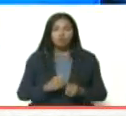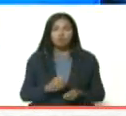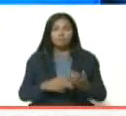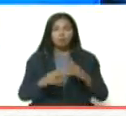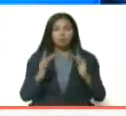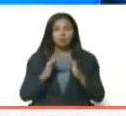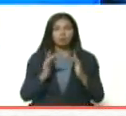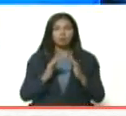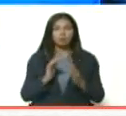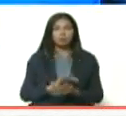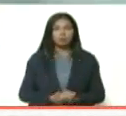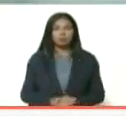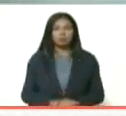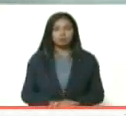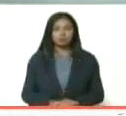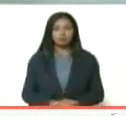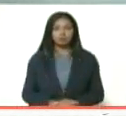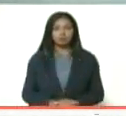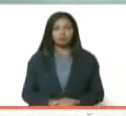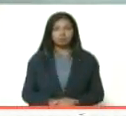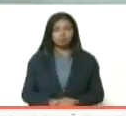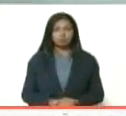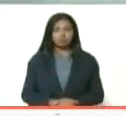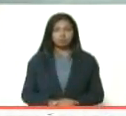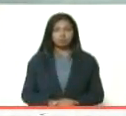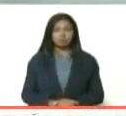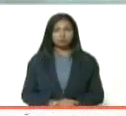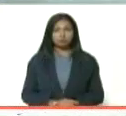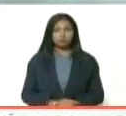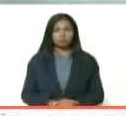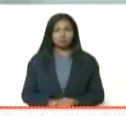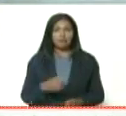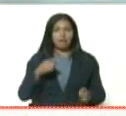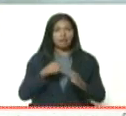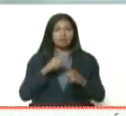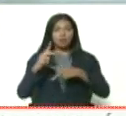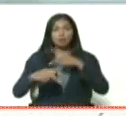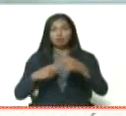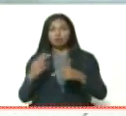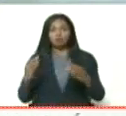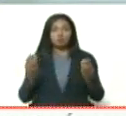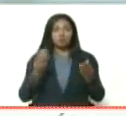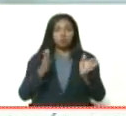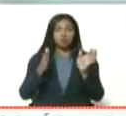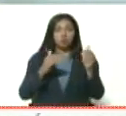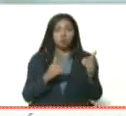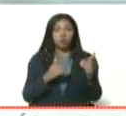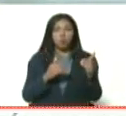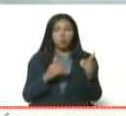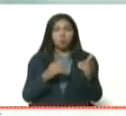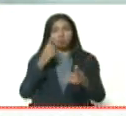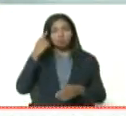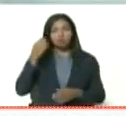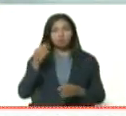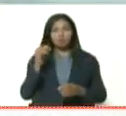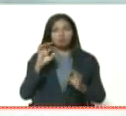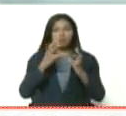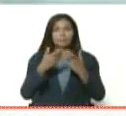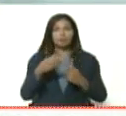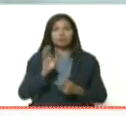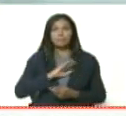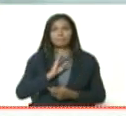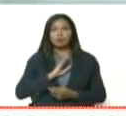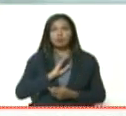hacer un pase para que ustedes vean la línea de producción y empaquetado de arroz de la empresa de